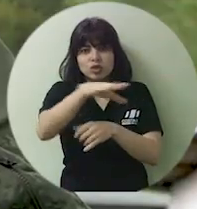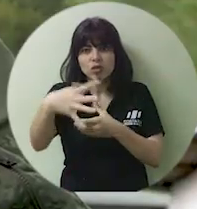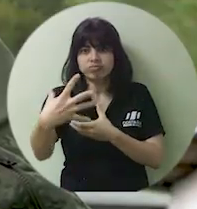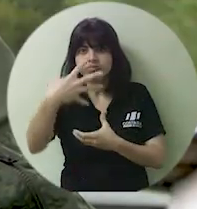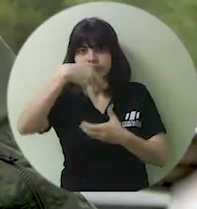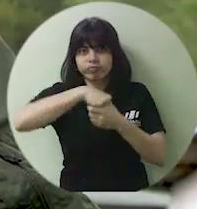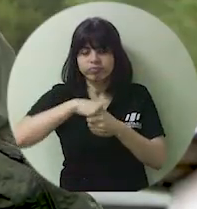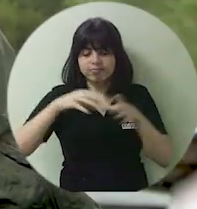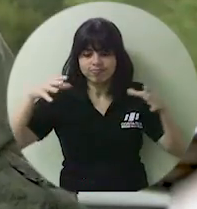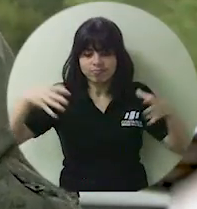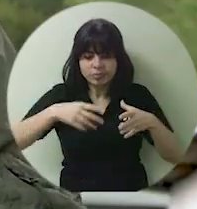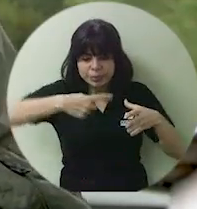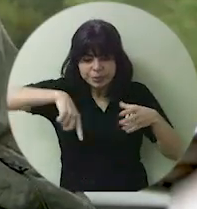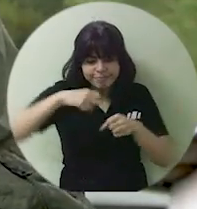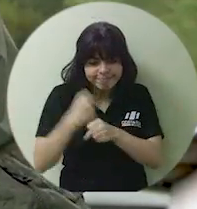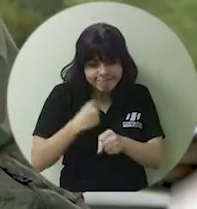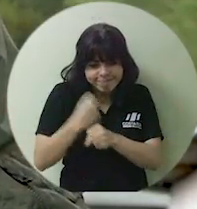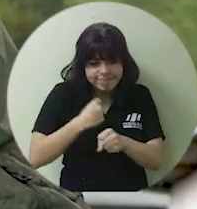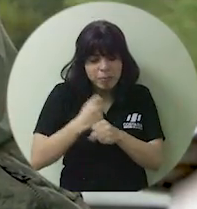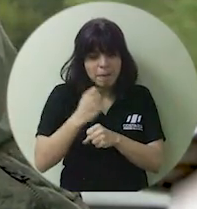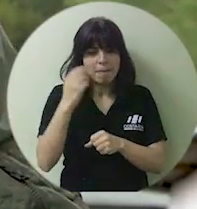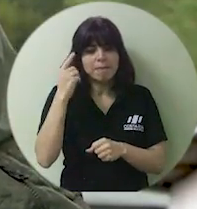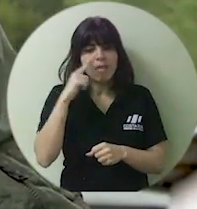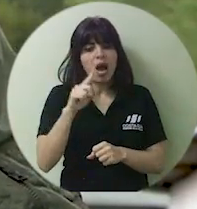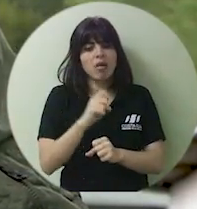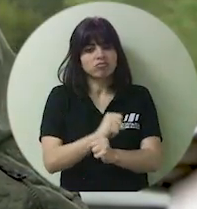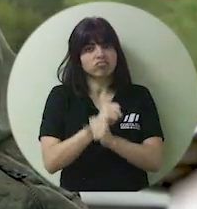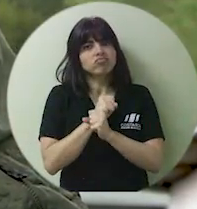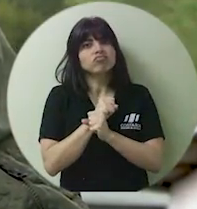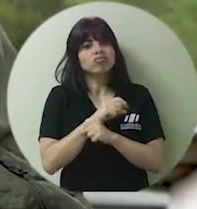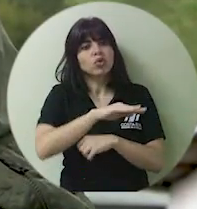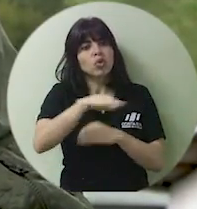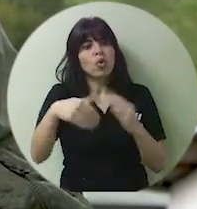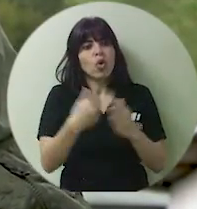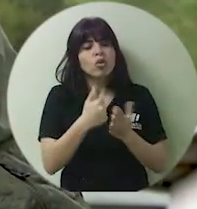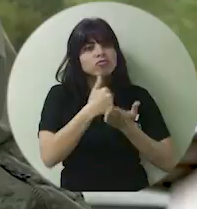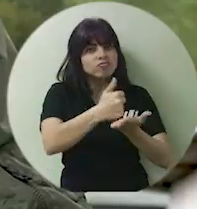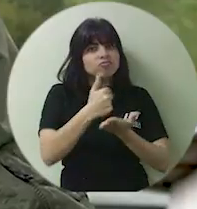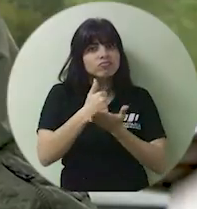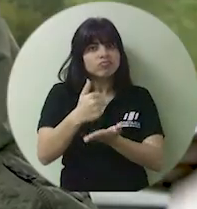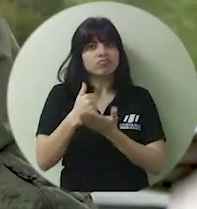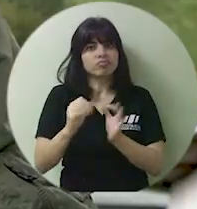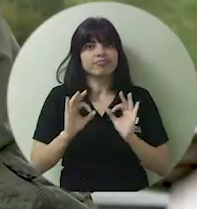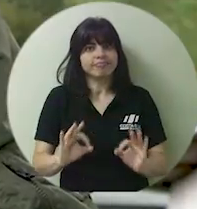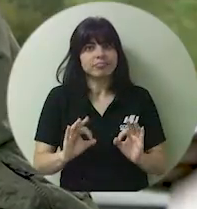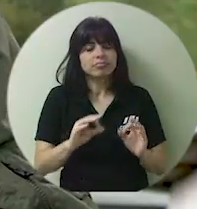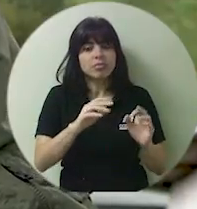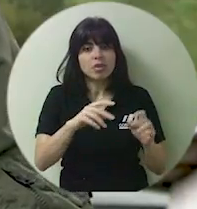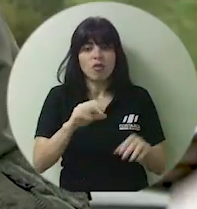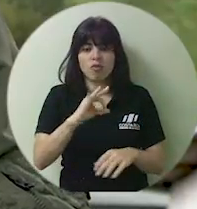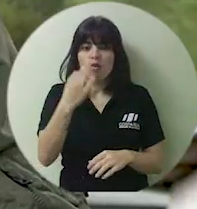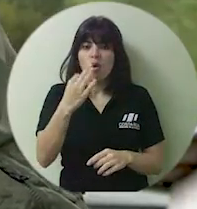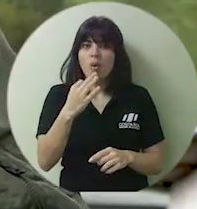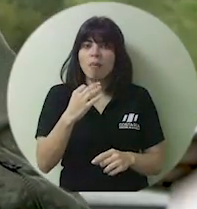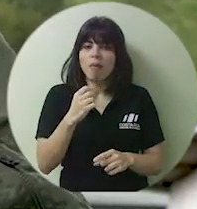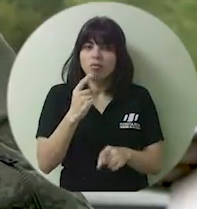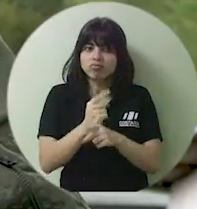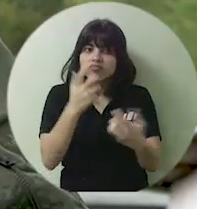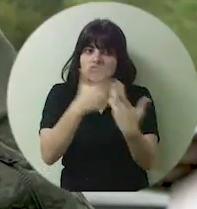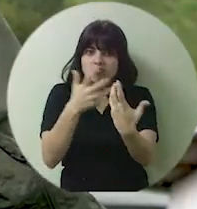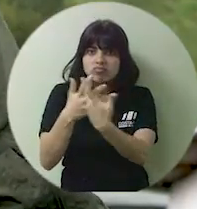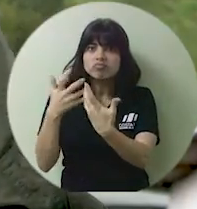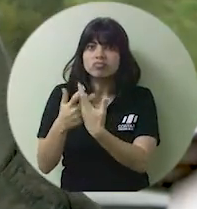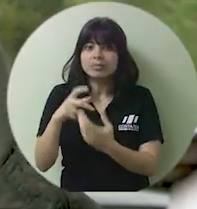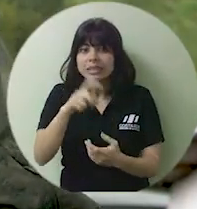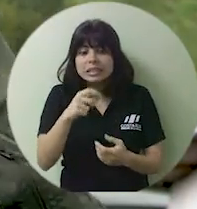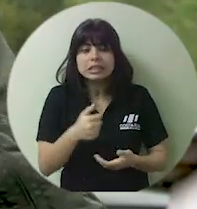instituciones públicas para garantizar que la asistencia a la gente le llega oportunamente y de manera adecuada.